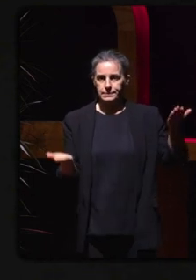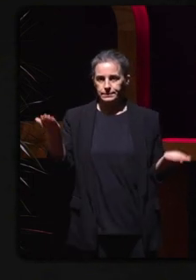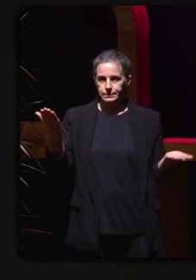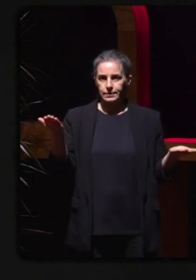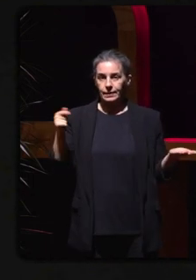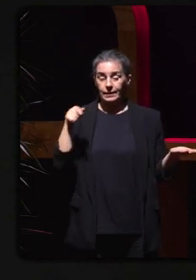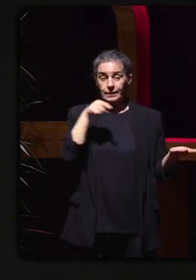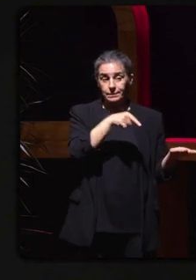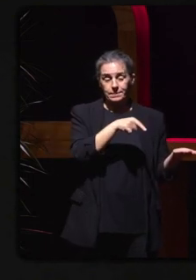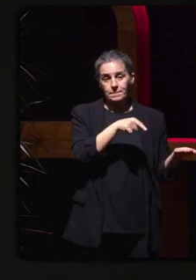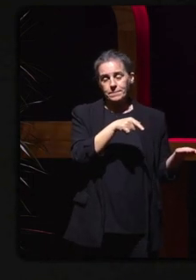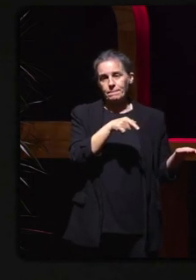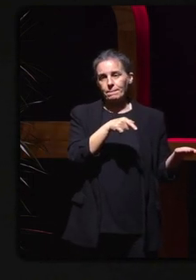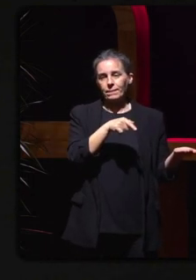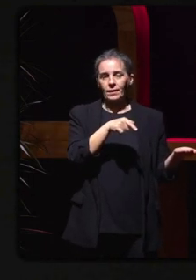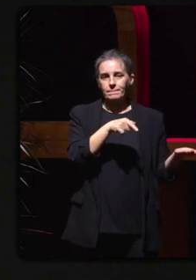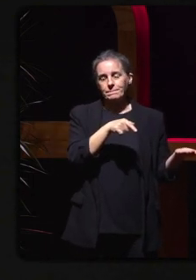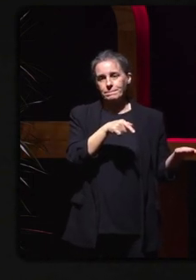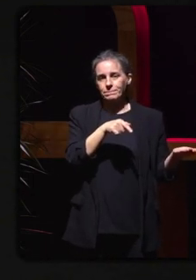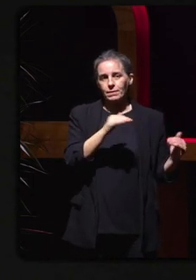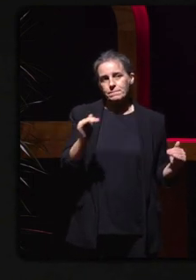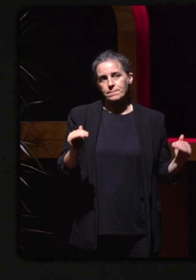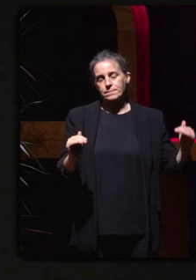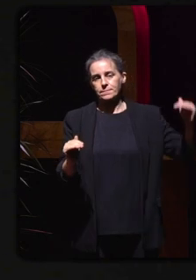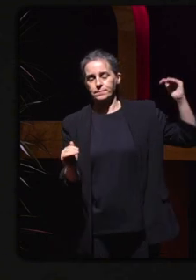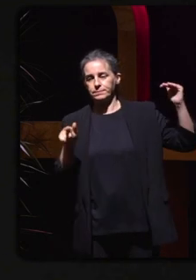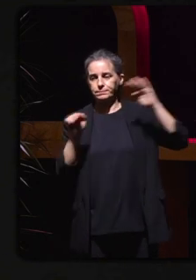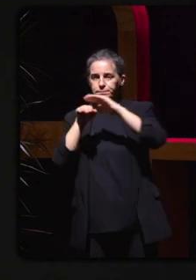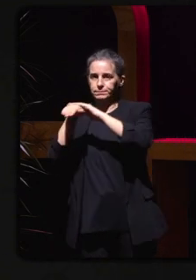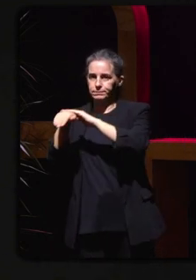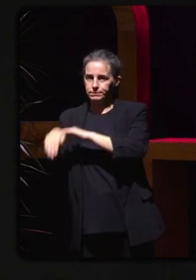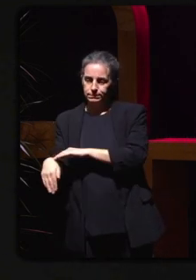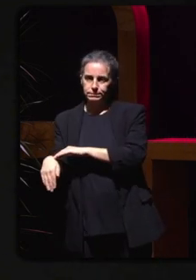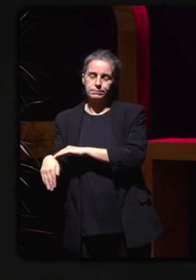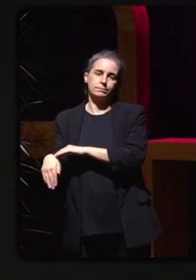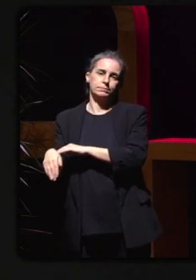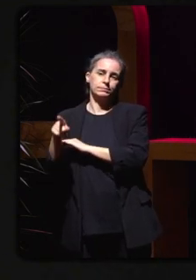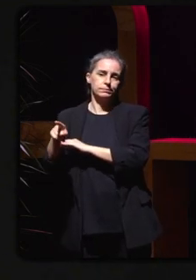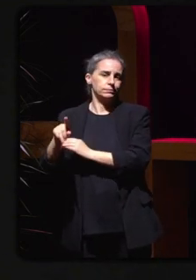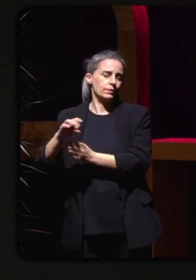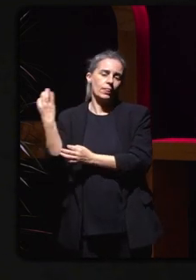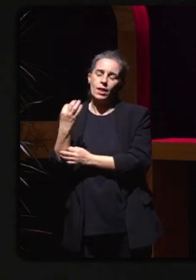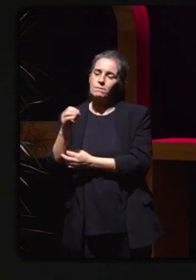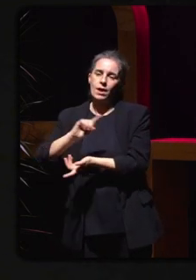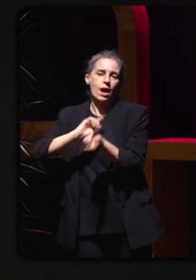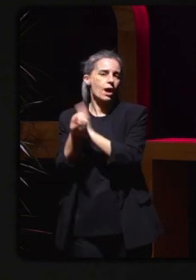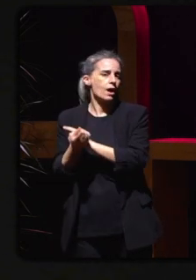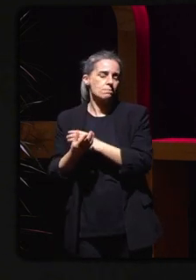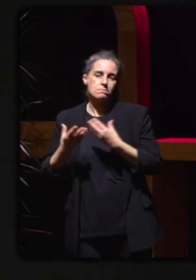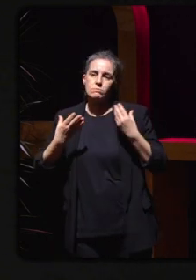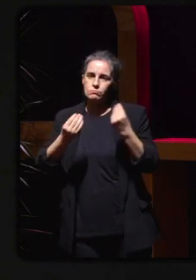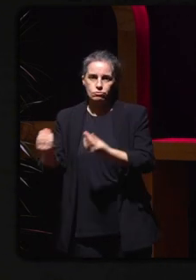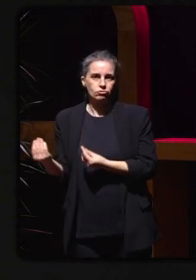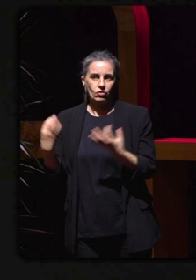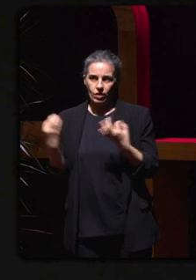vamos a un modelo donde la televisión está cambiando muchísimo y es algo que tenemos que tener muy presente